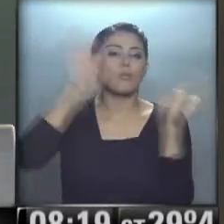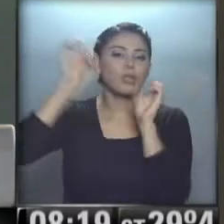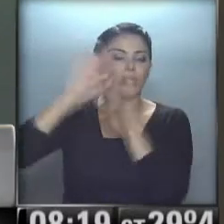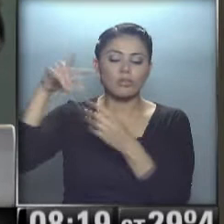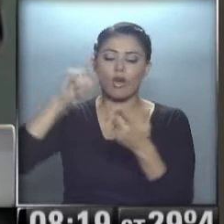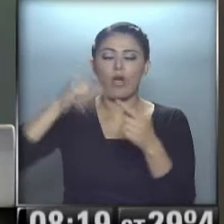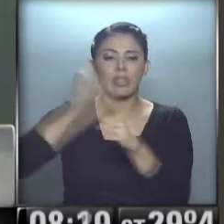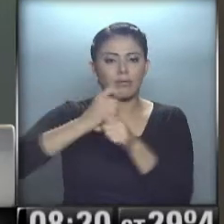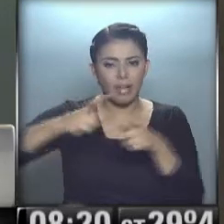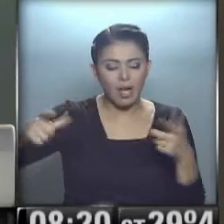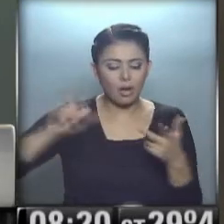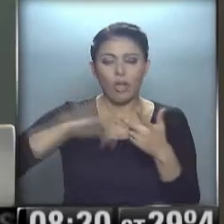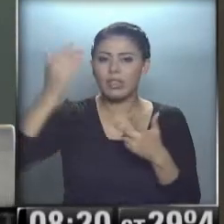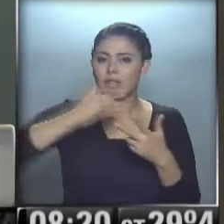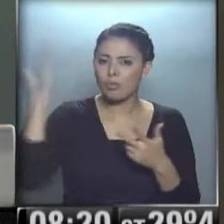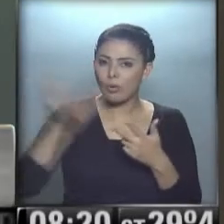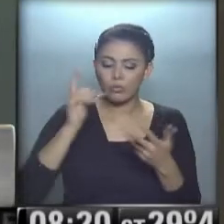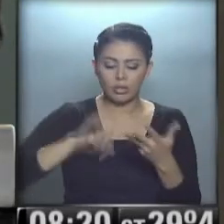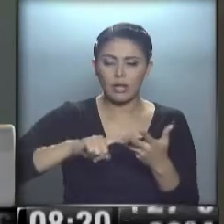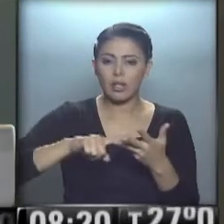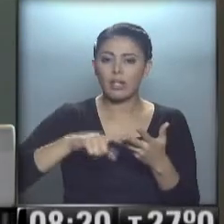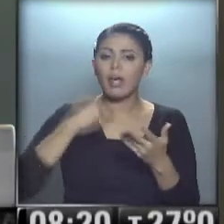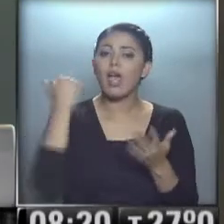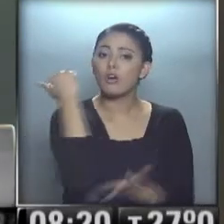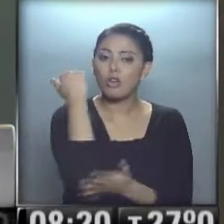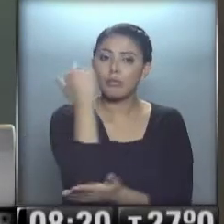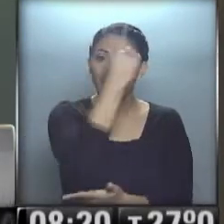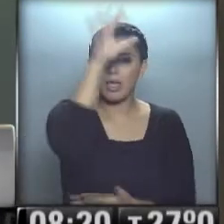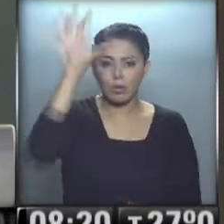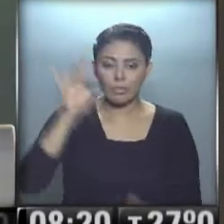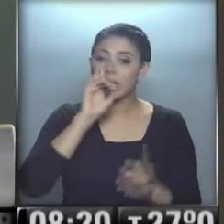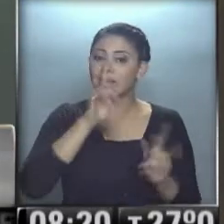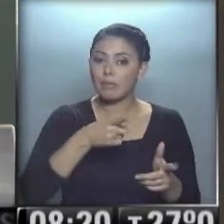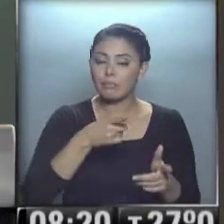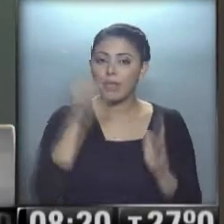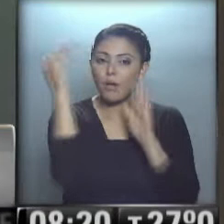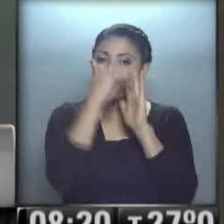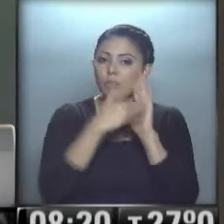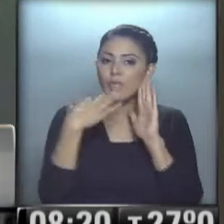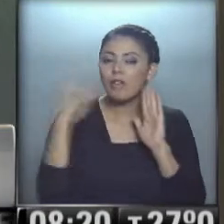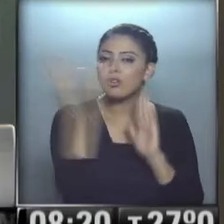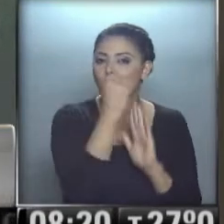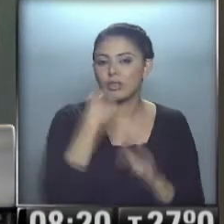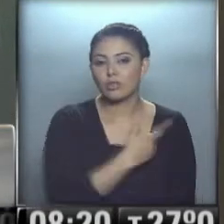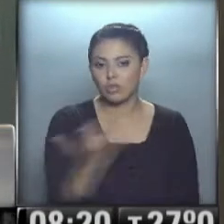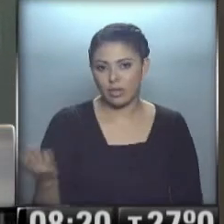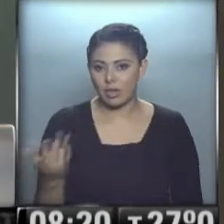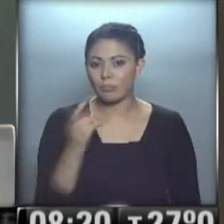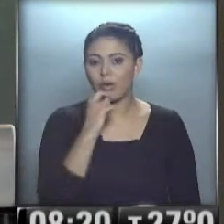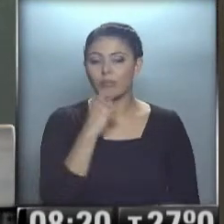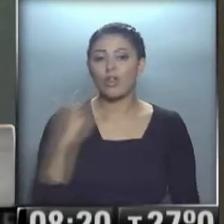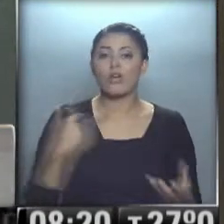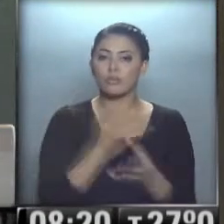desde empleo, desde desarrollo productivo, de fomento de las economías regionales, como así también metas en materia de carácter social, tanto de inclusión